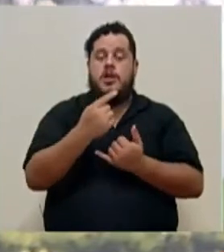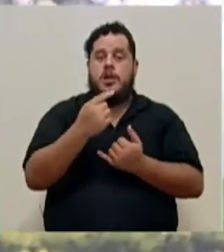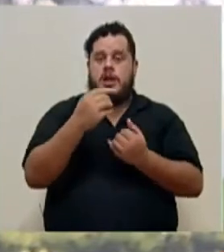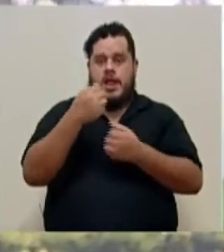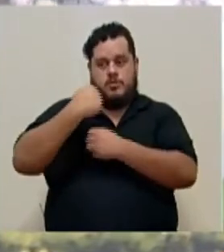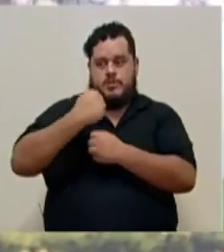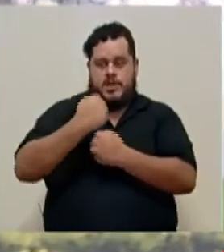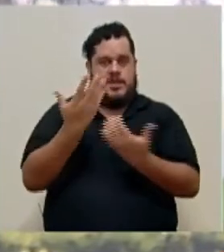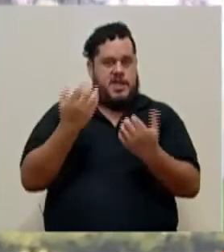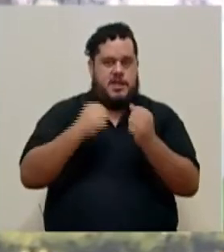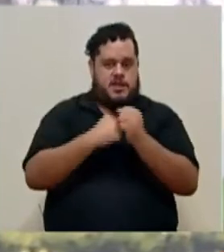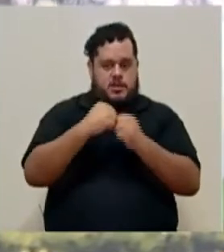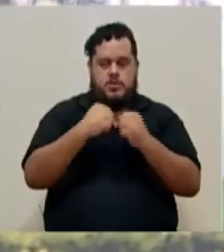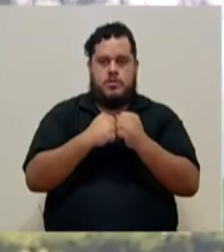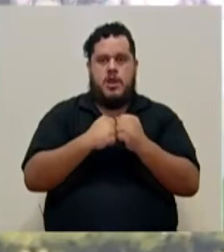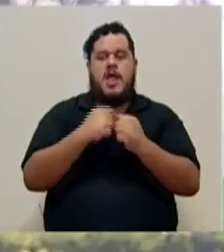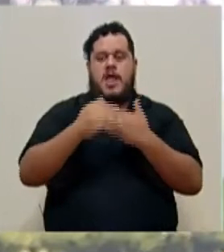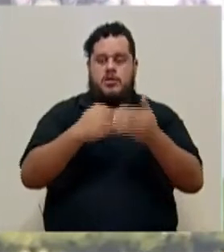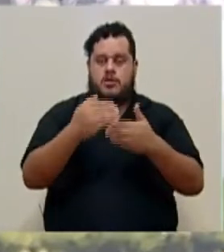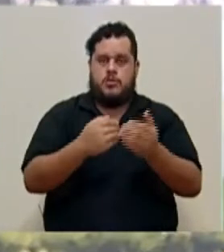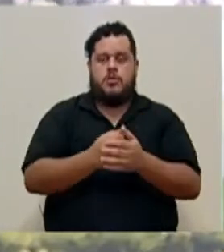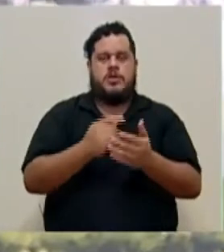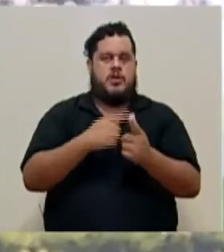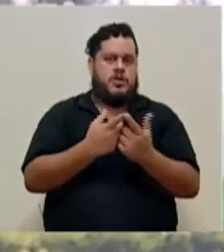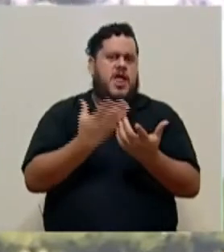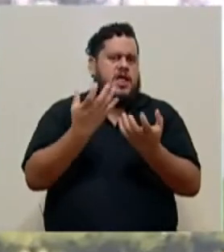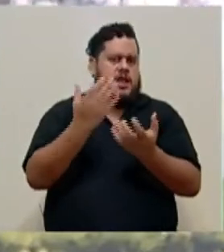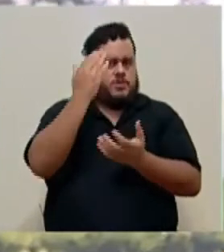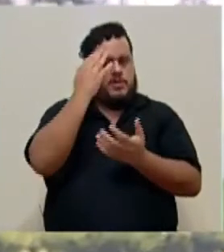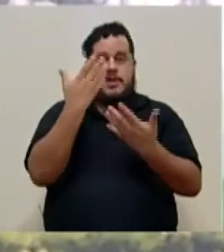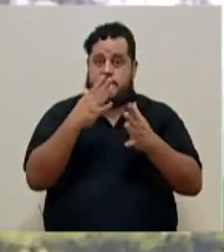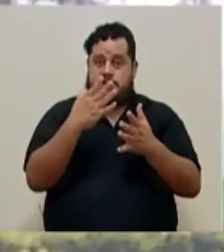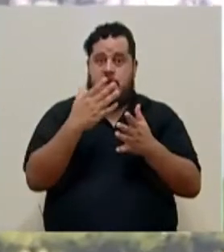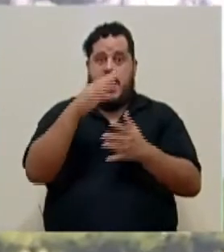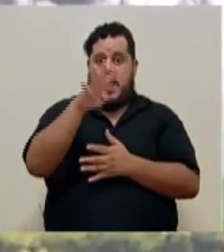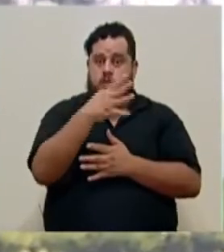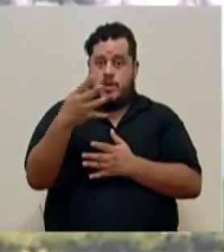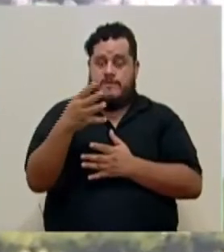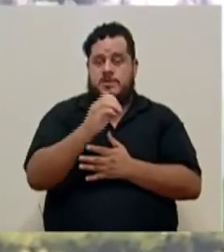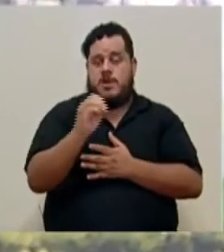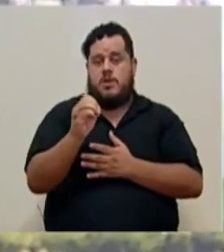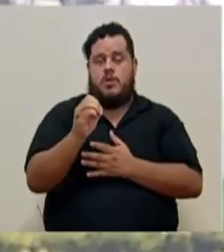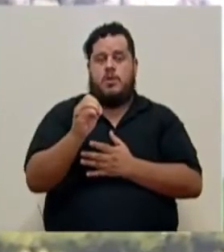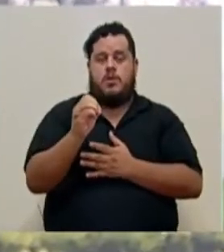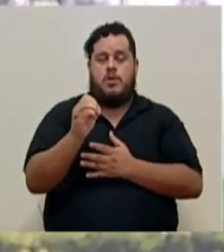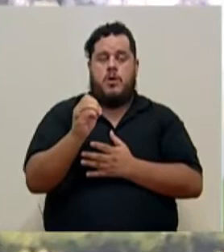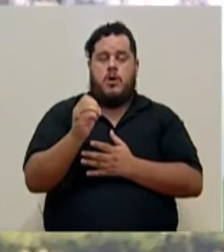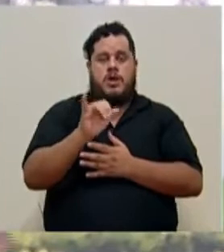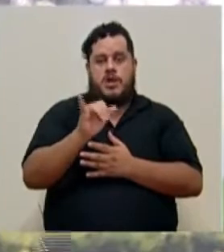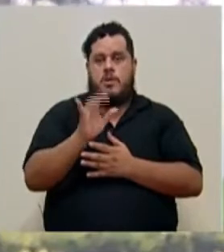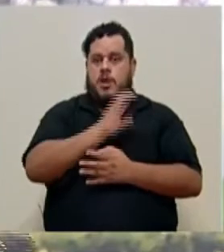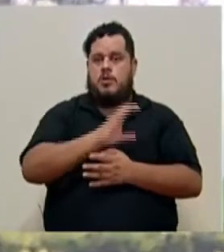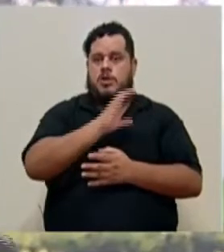en construcción estos protocolos. Entonces queríamos saber si ya hay una fecha o también